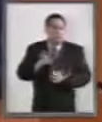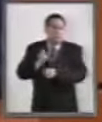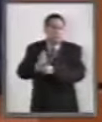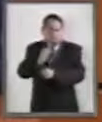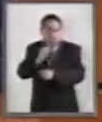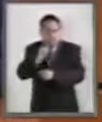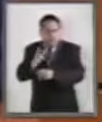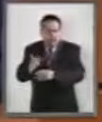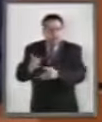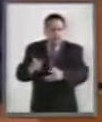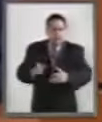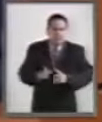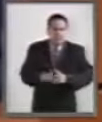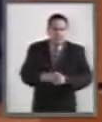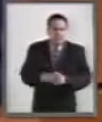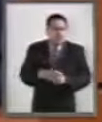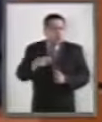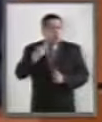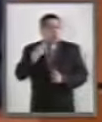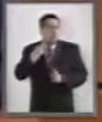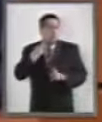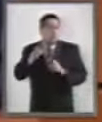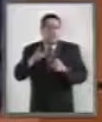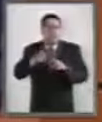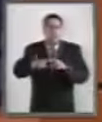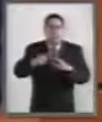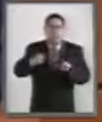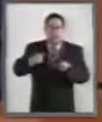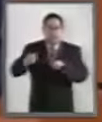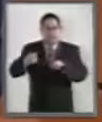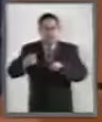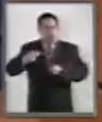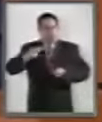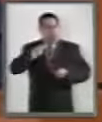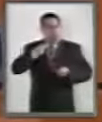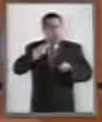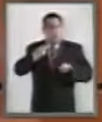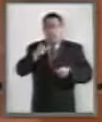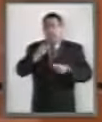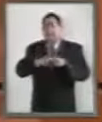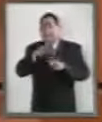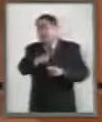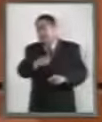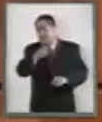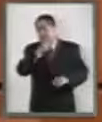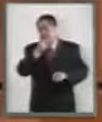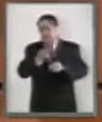cuenta, la política la dirigía la política, la Secretaría de Gobernación.